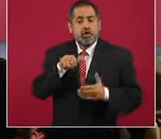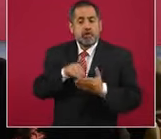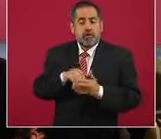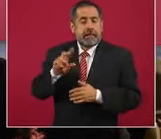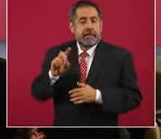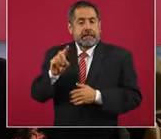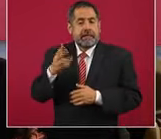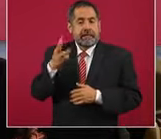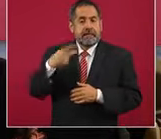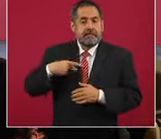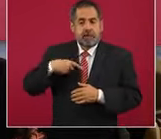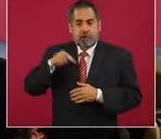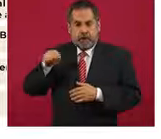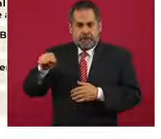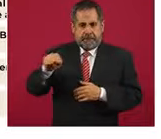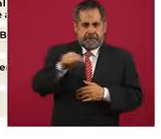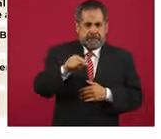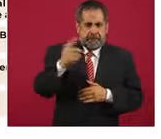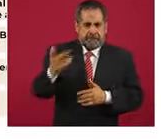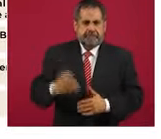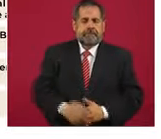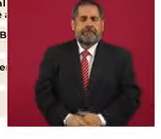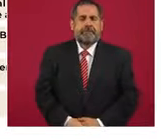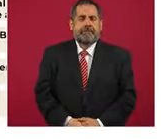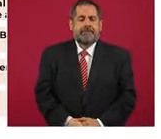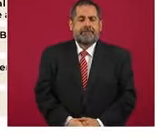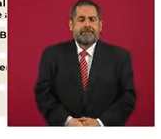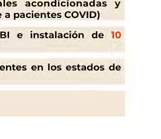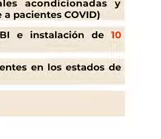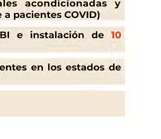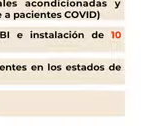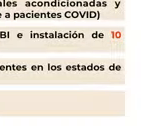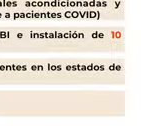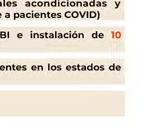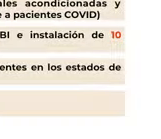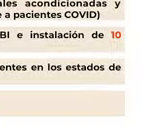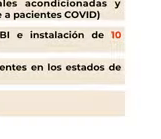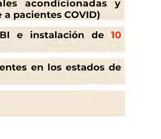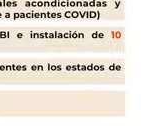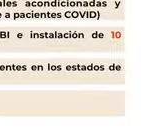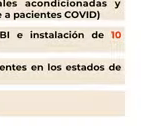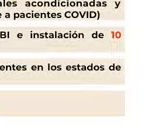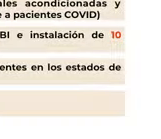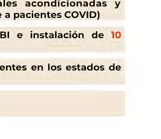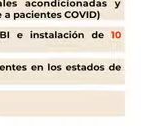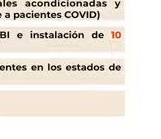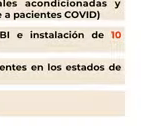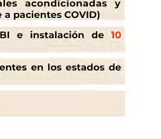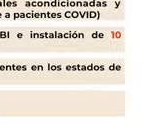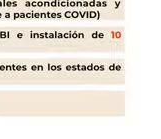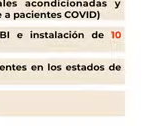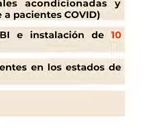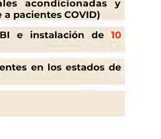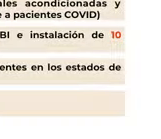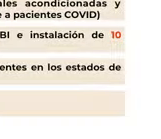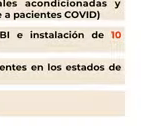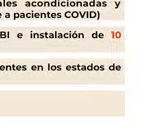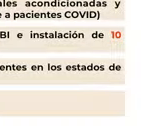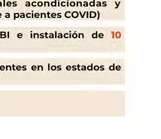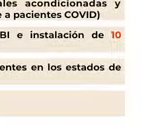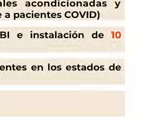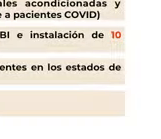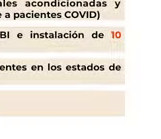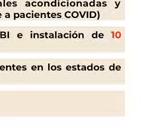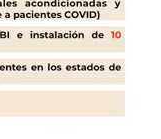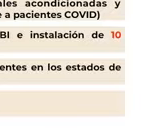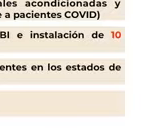48,033 elementos de ambas fuerzas. Se han dado 2,332 atenciones médicas a pacientes. Se han acumulado